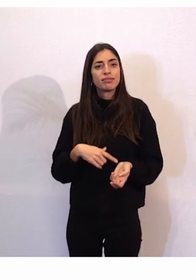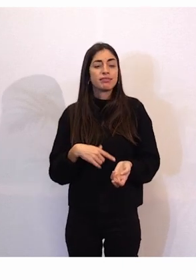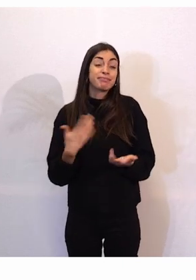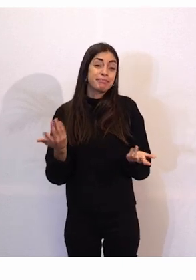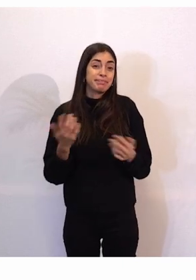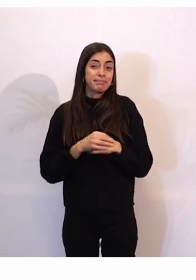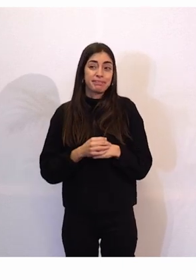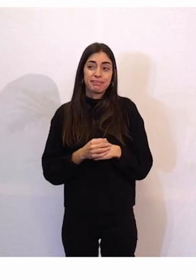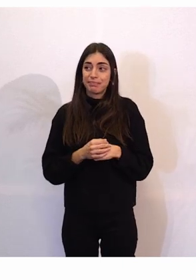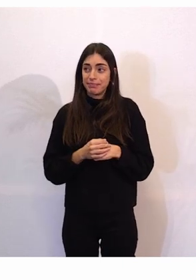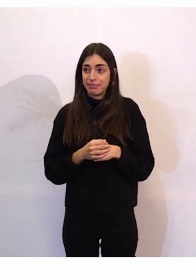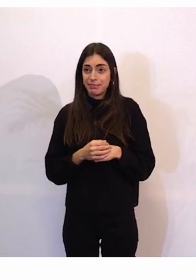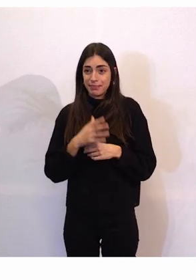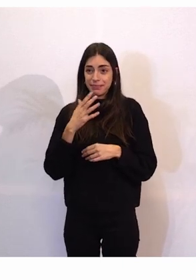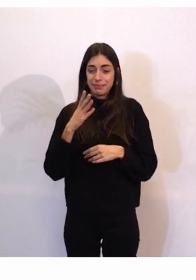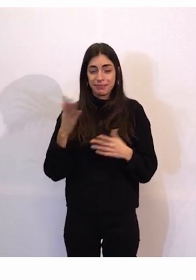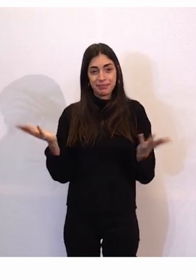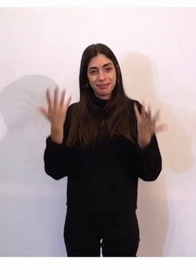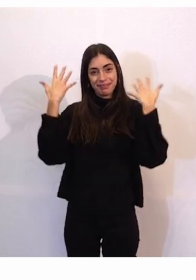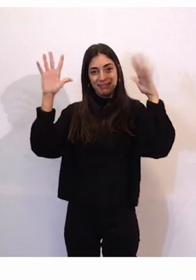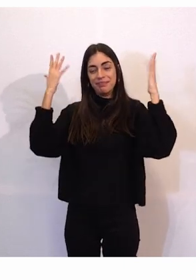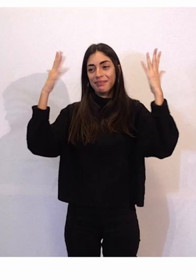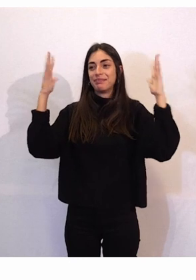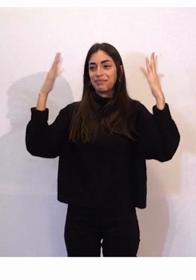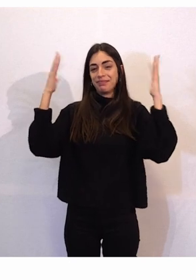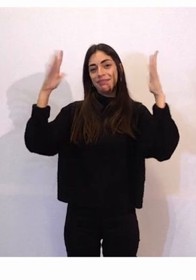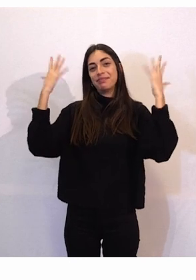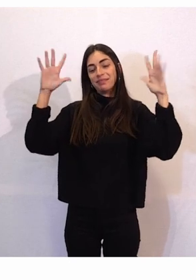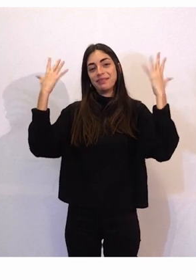pobrecica. Claro, no es pobrecica.